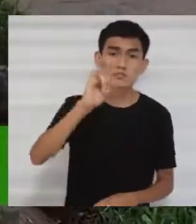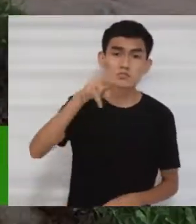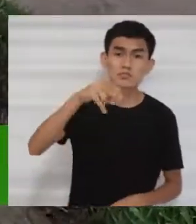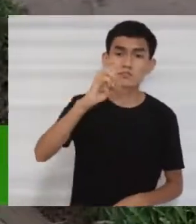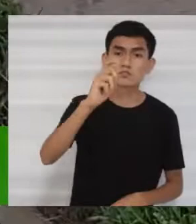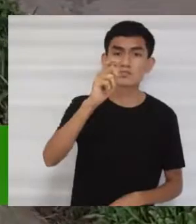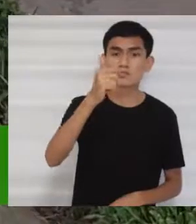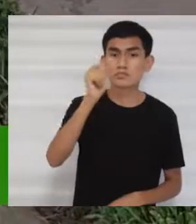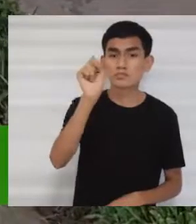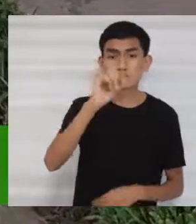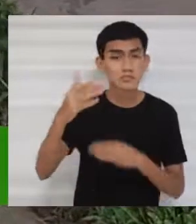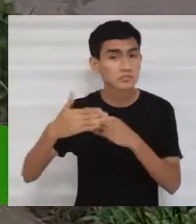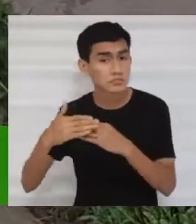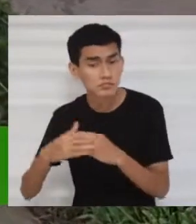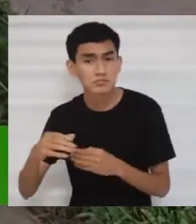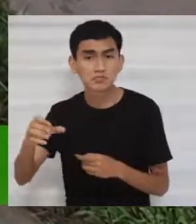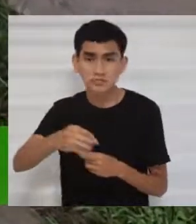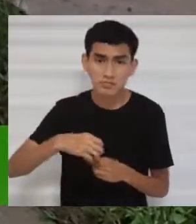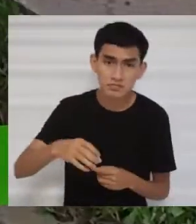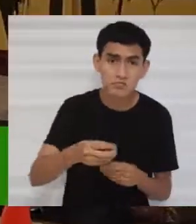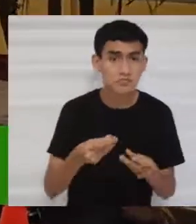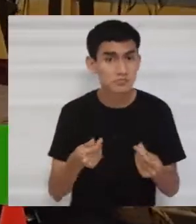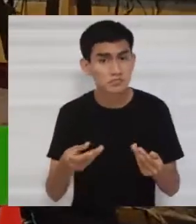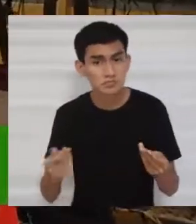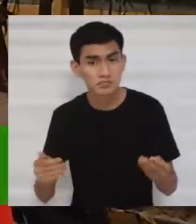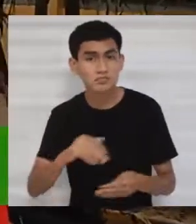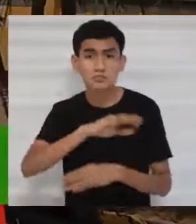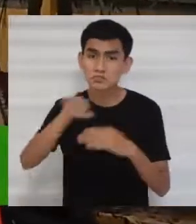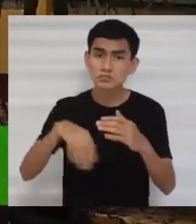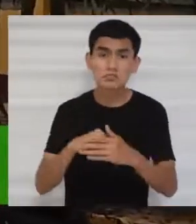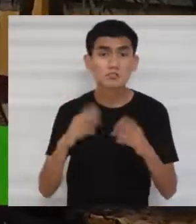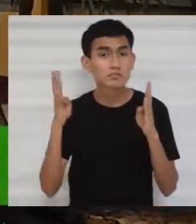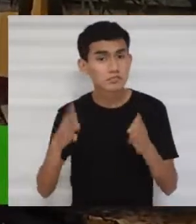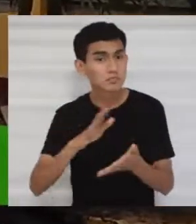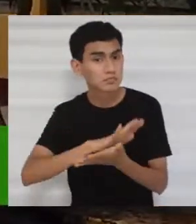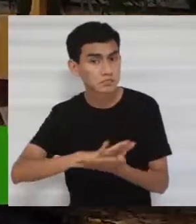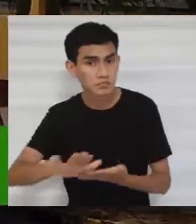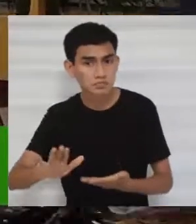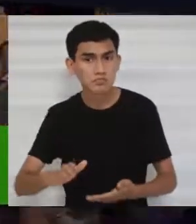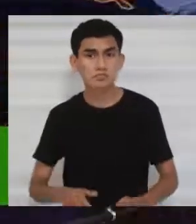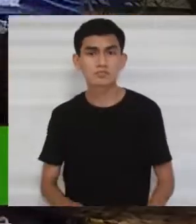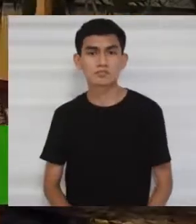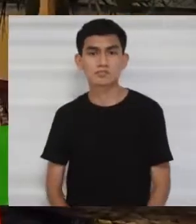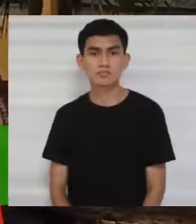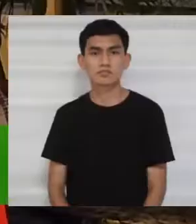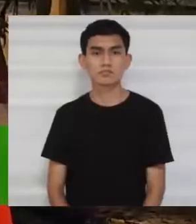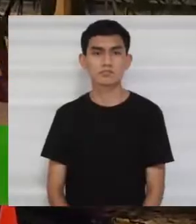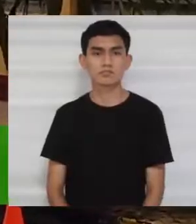tierra y se va a dejar en limpio también todo lo que es el contorno de las calles, ¿no?